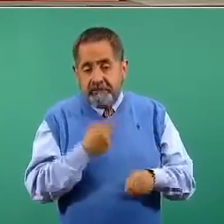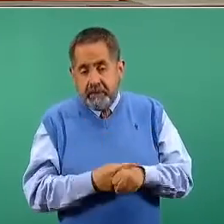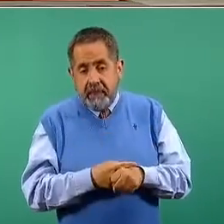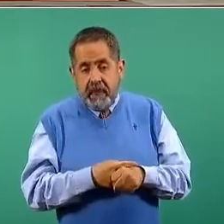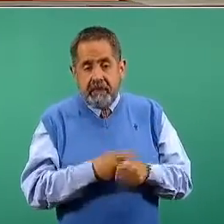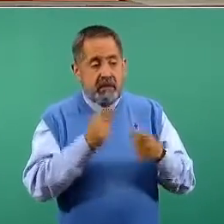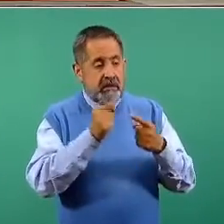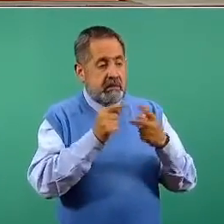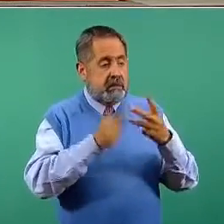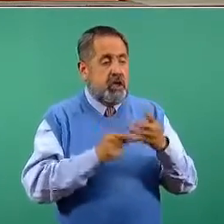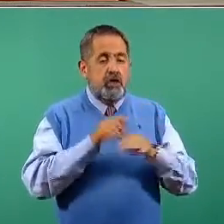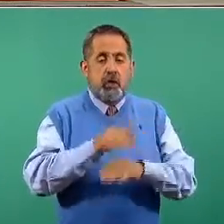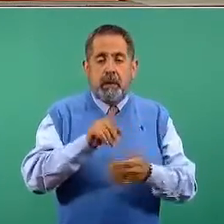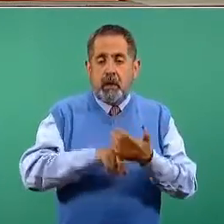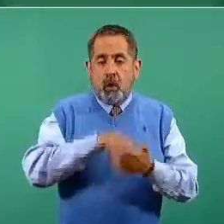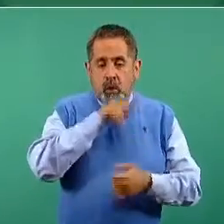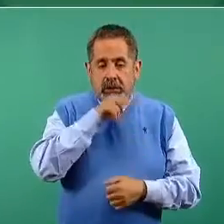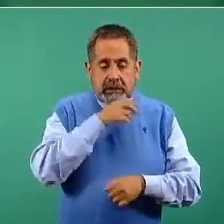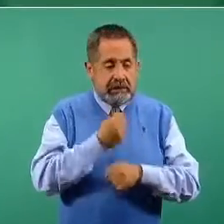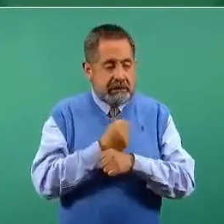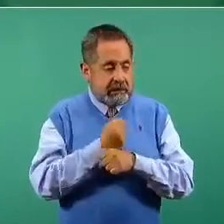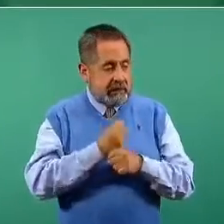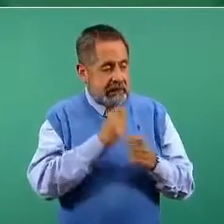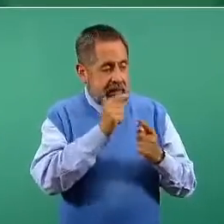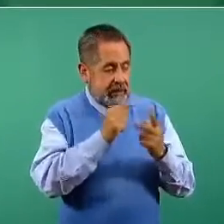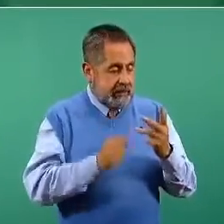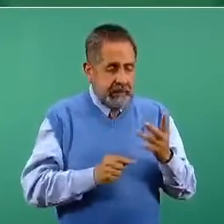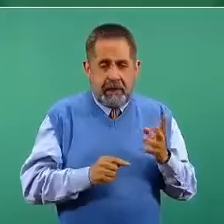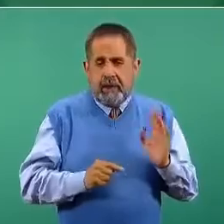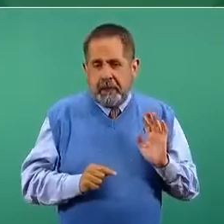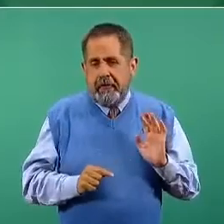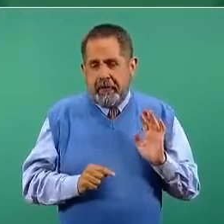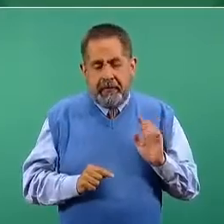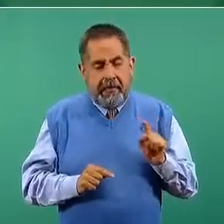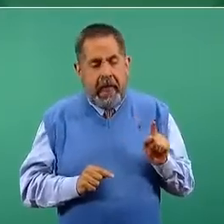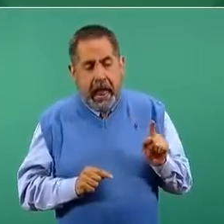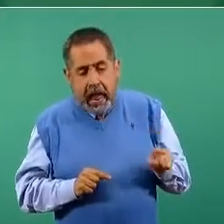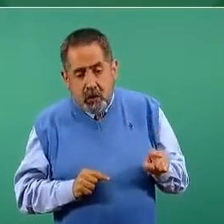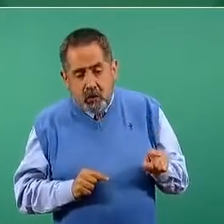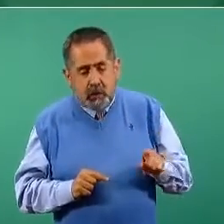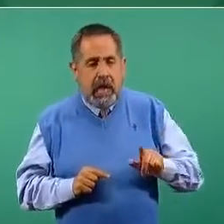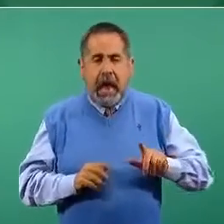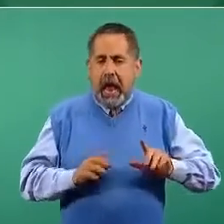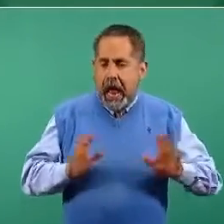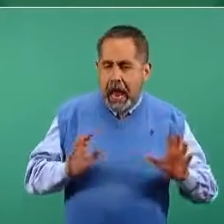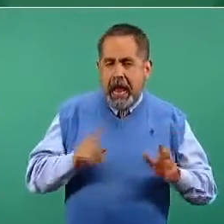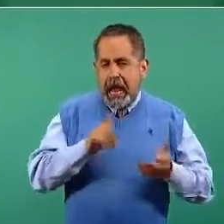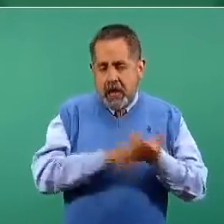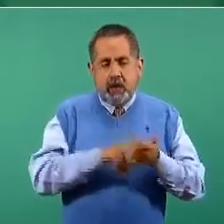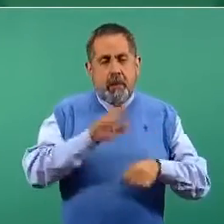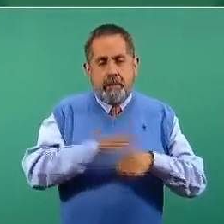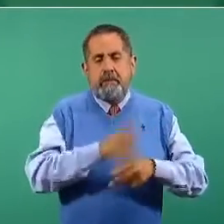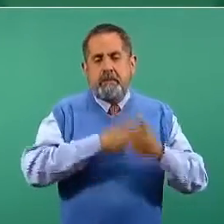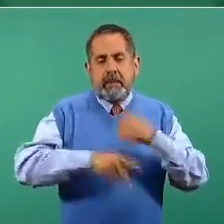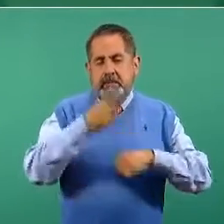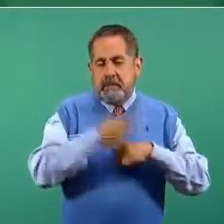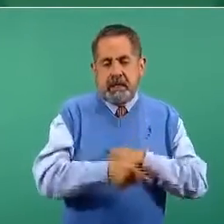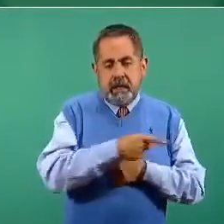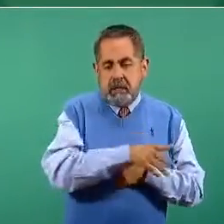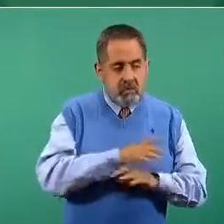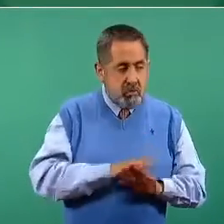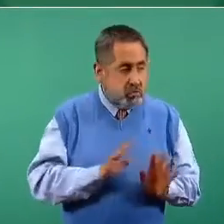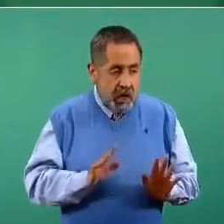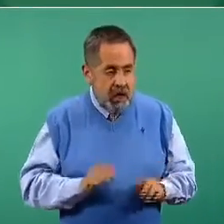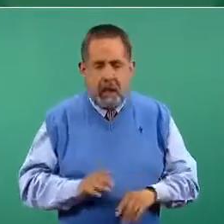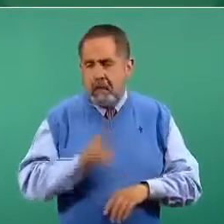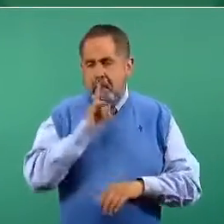afecciones sanguíneas del sistema de coagulación que pudieran aumentar el riesgo de trombosis.